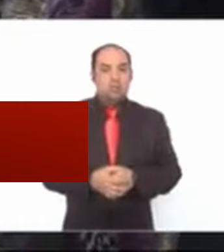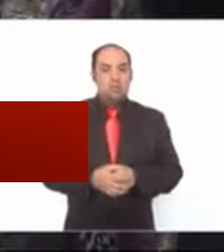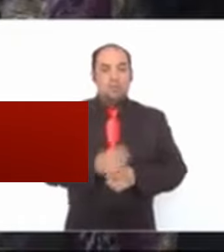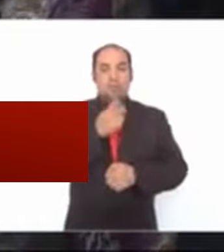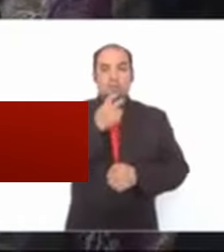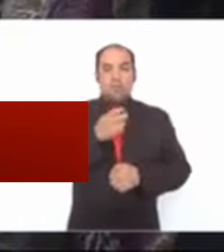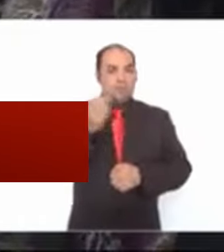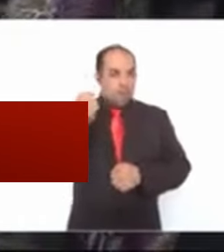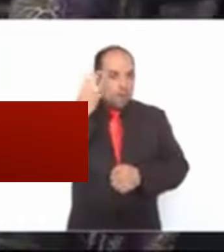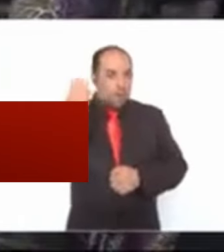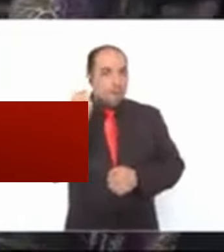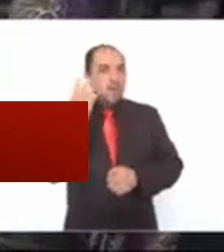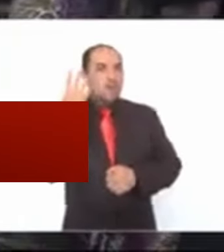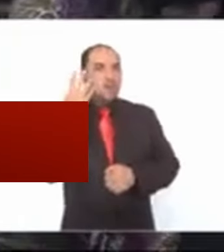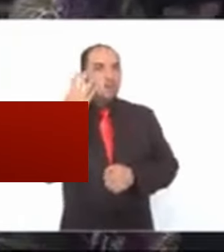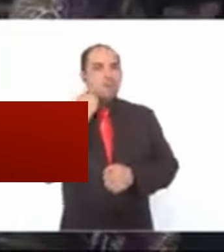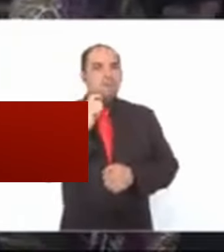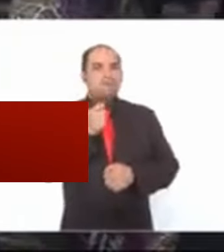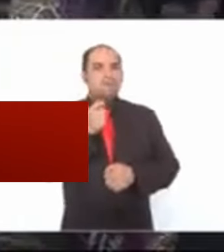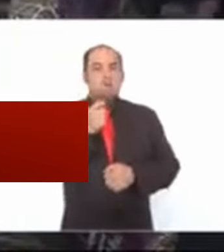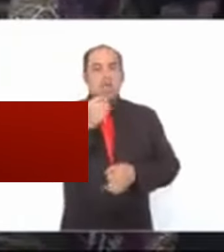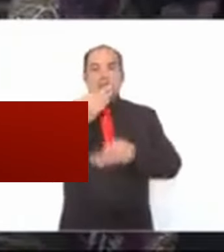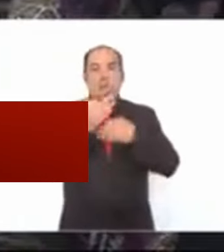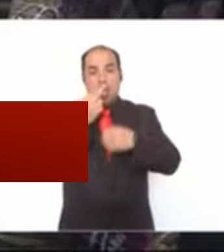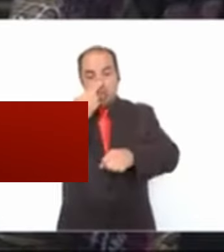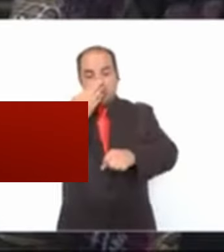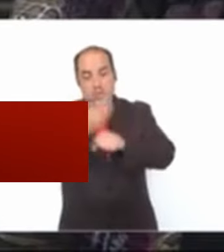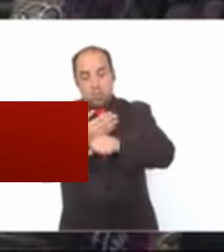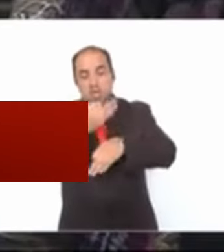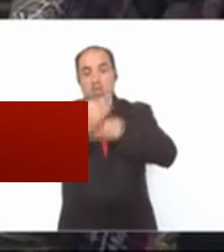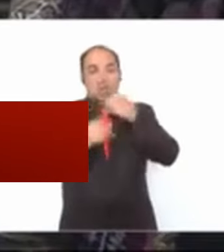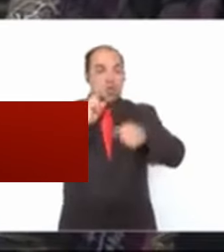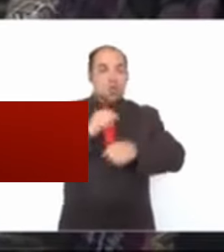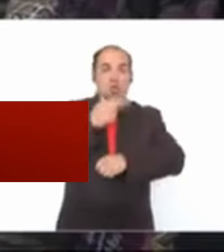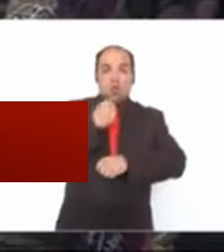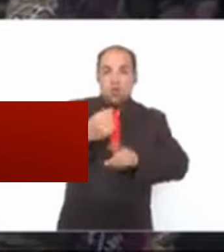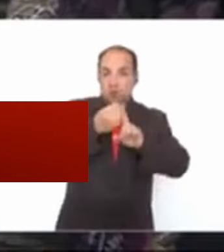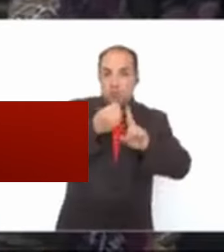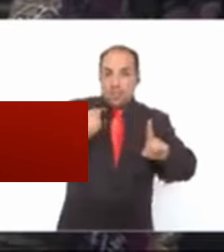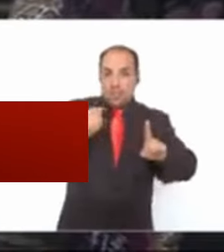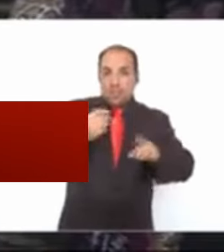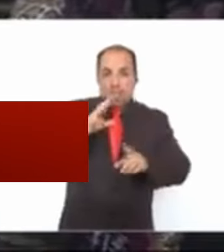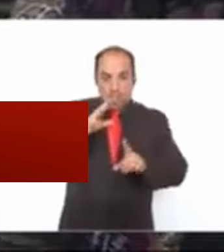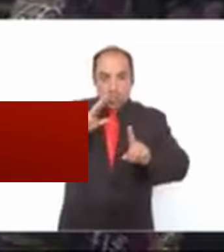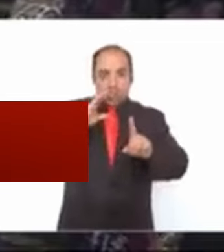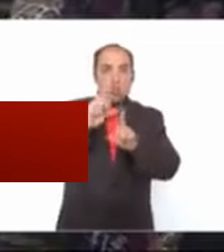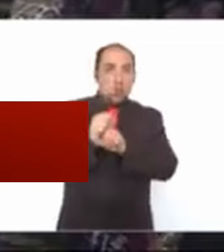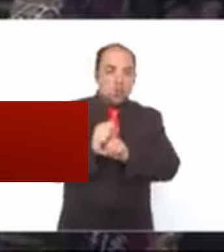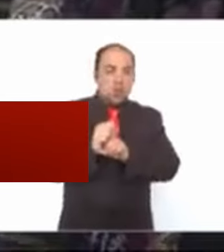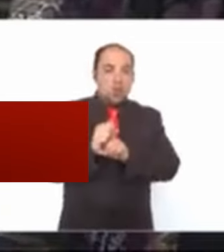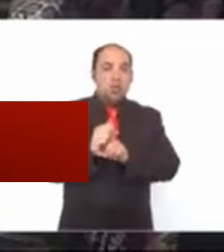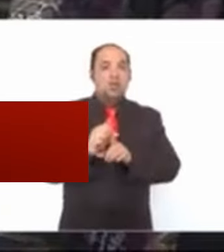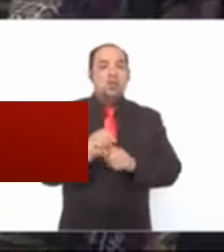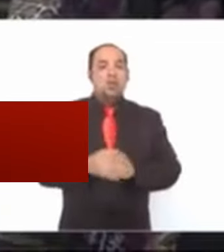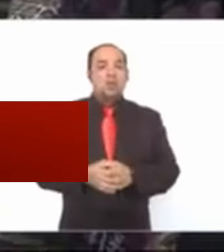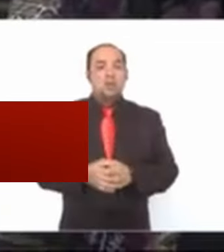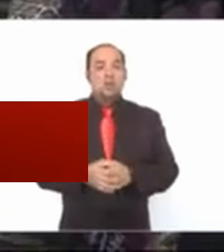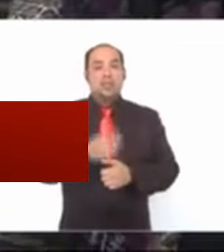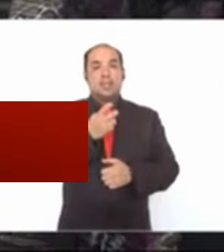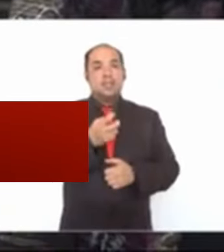este gran evento sea tarea de todas y de todos para lograr tener